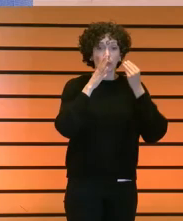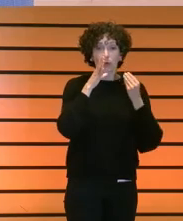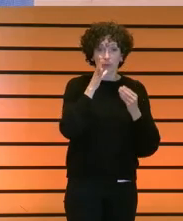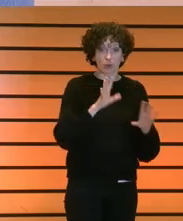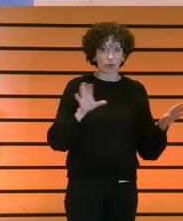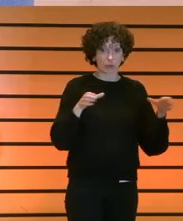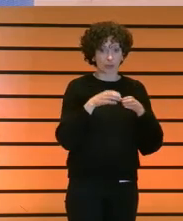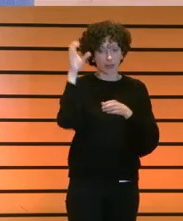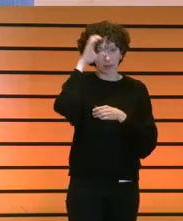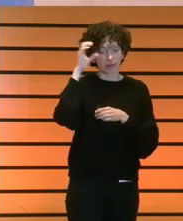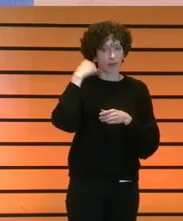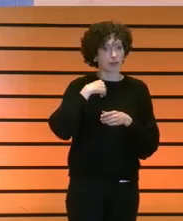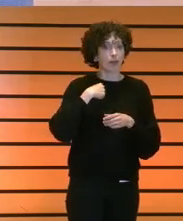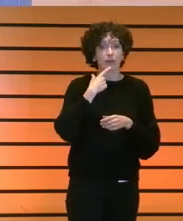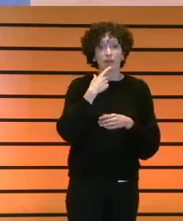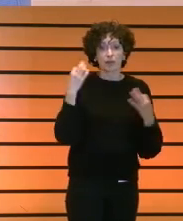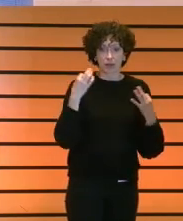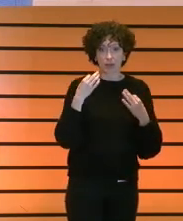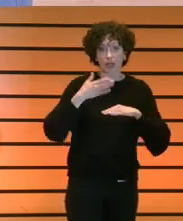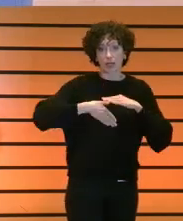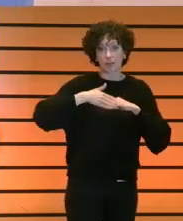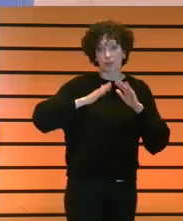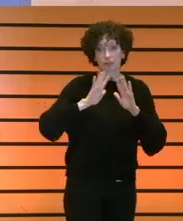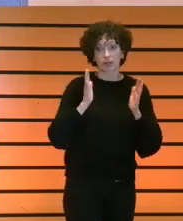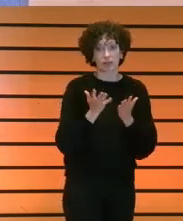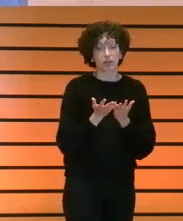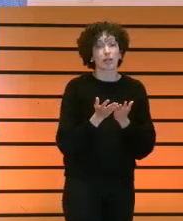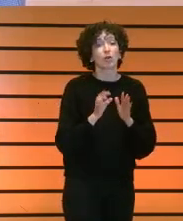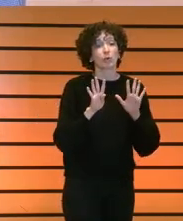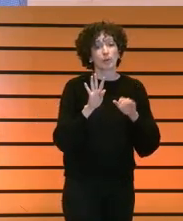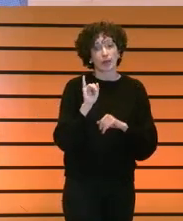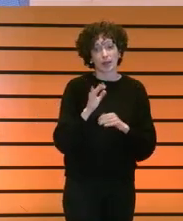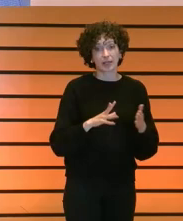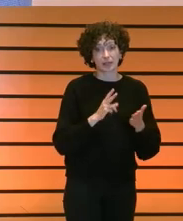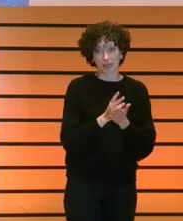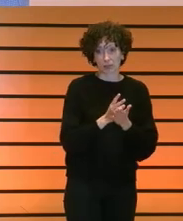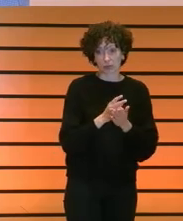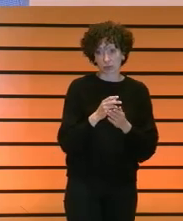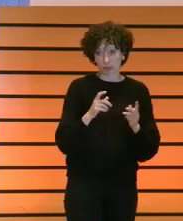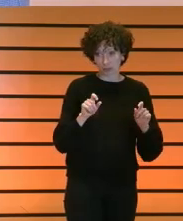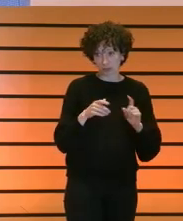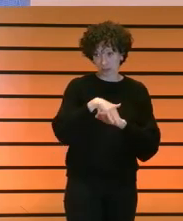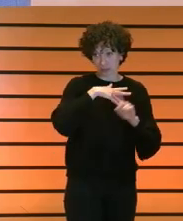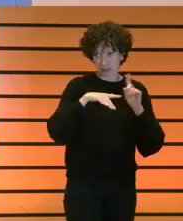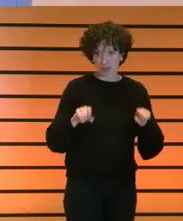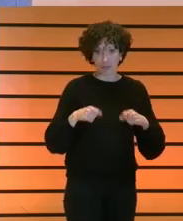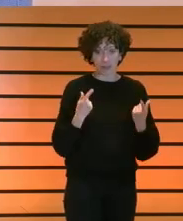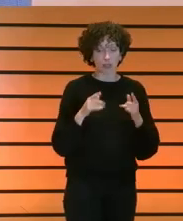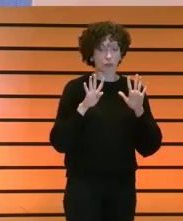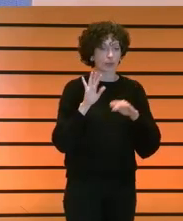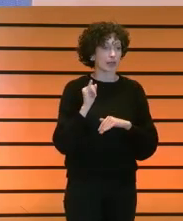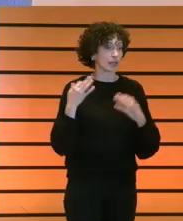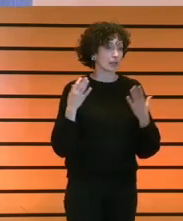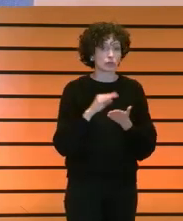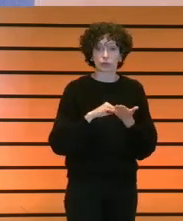científica ha planteado que hay 9 límites planetarios, 9 desafíos ambientales que tenemos que solventar.